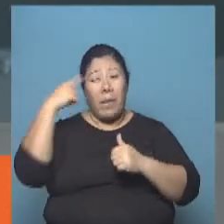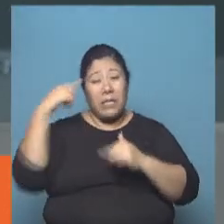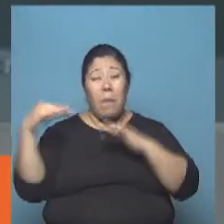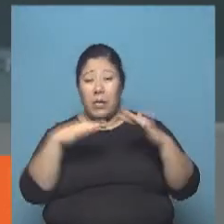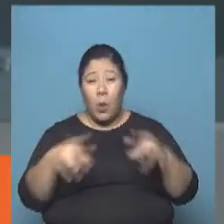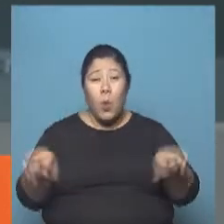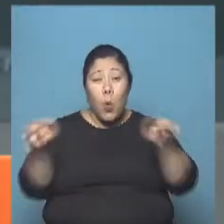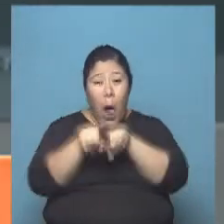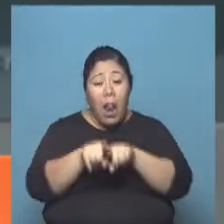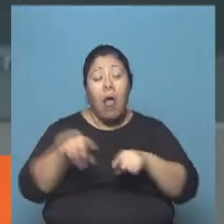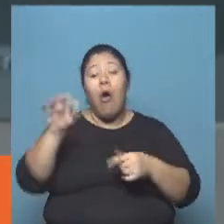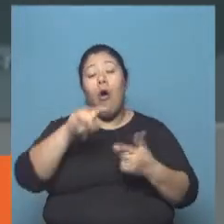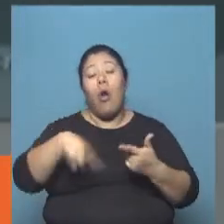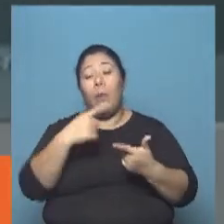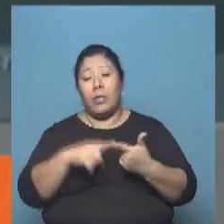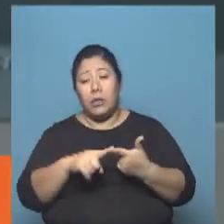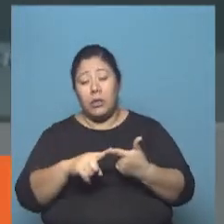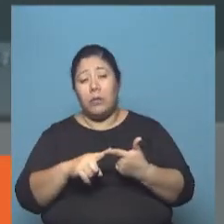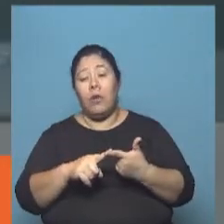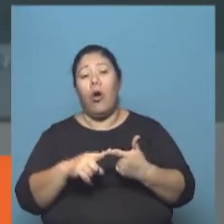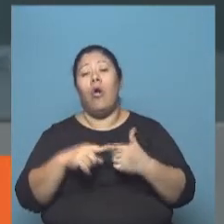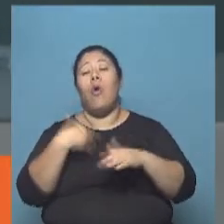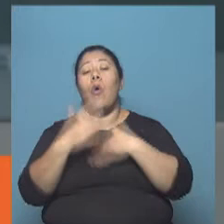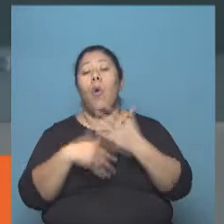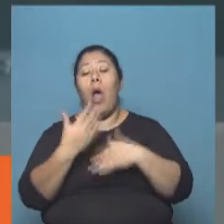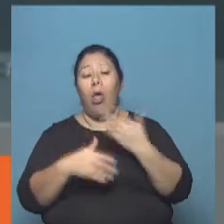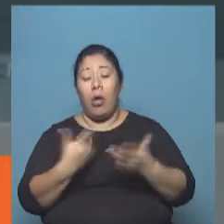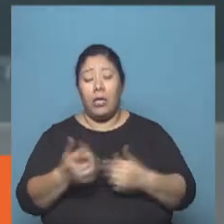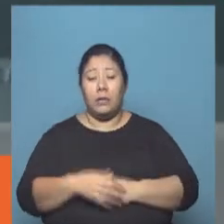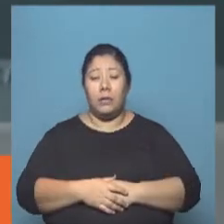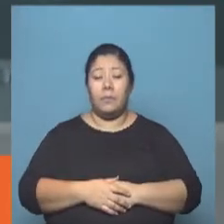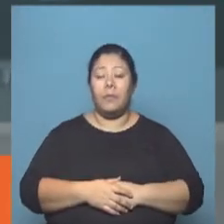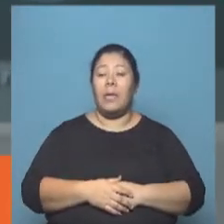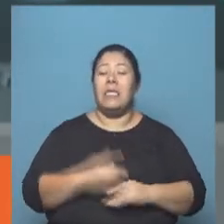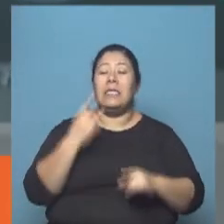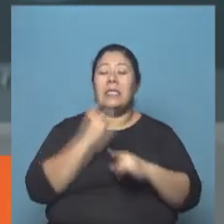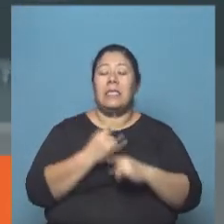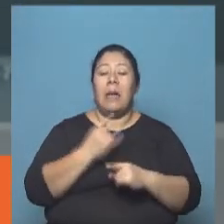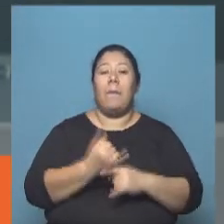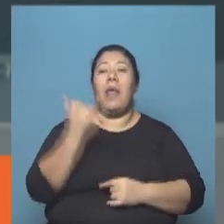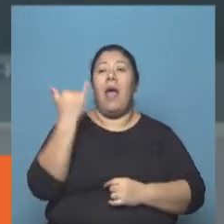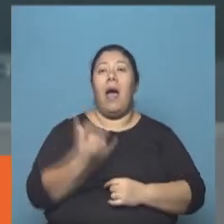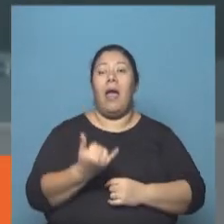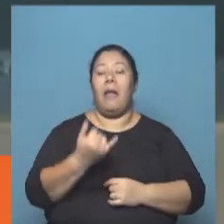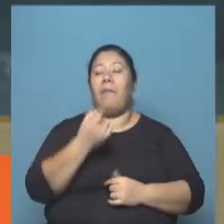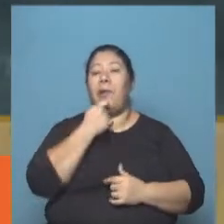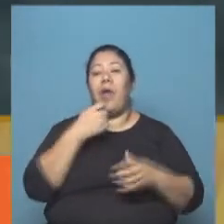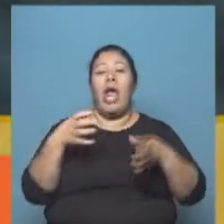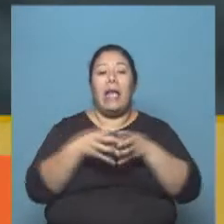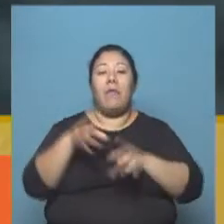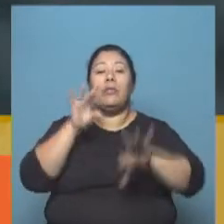delante? Bueno, esas son las dificultades que siempre tiene cualquier equipo, cualquier